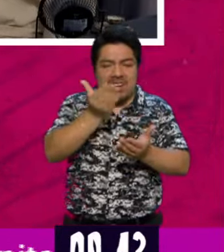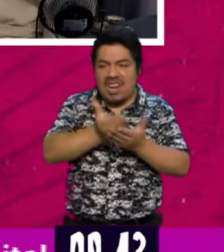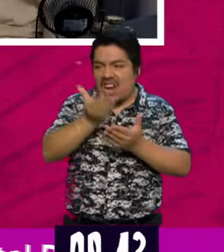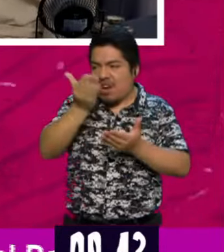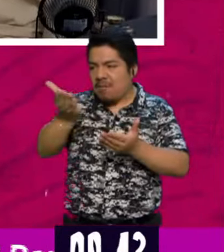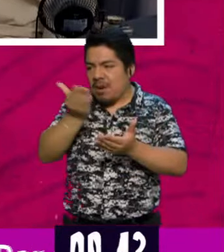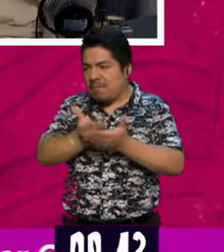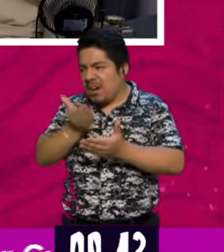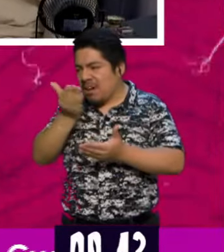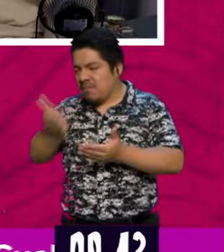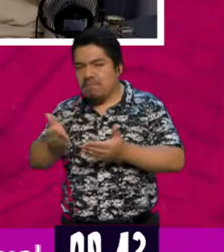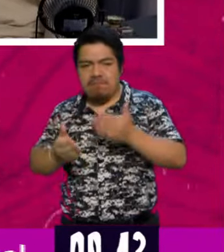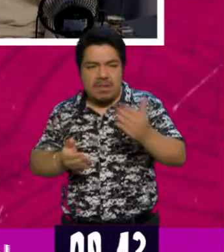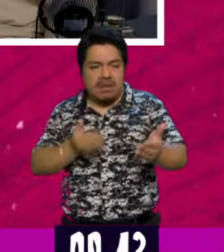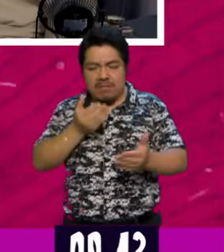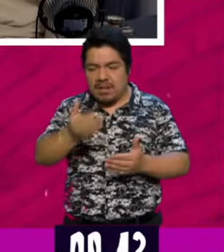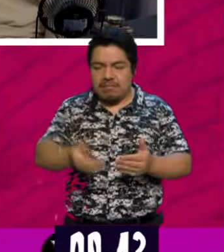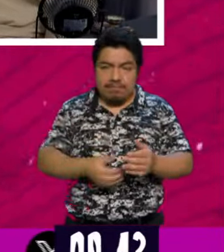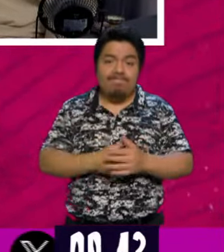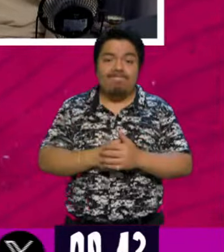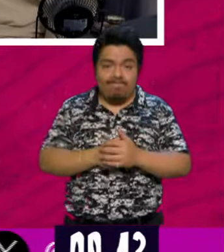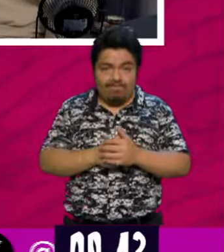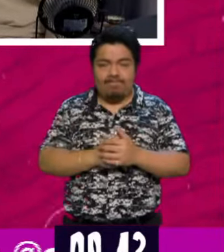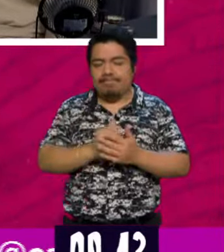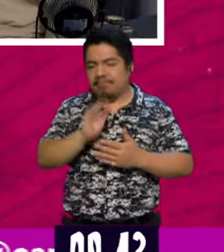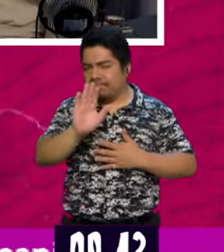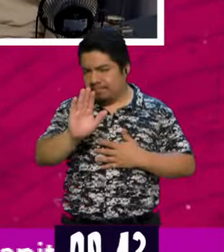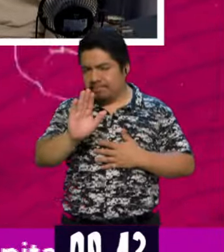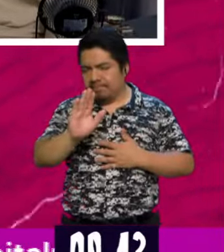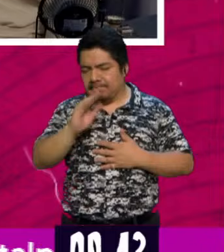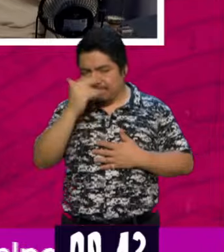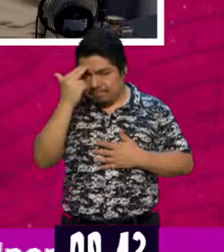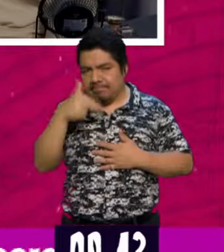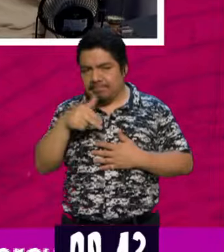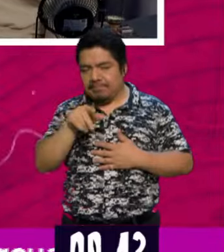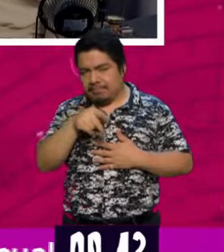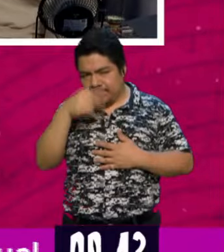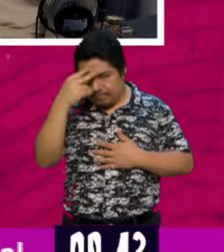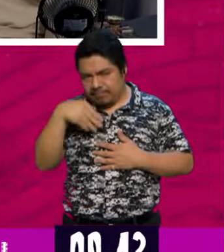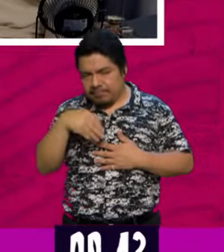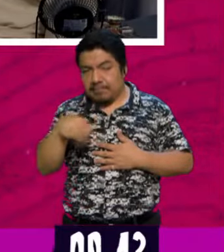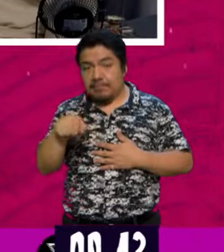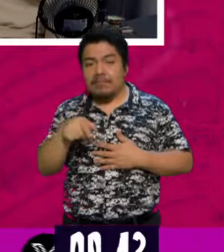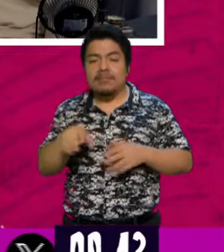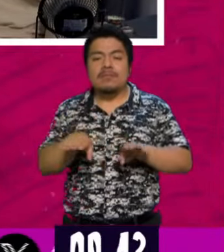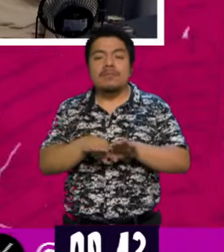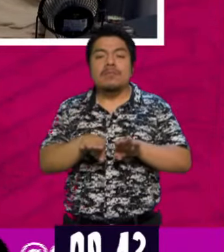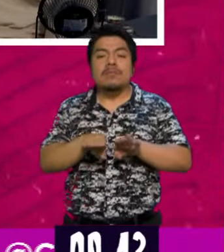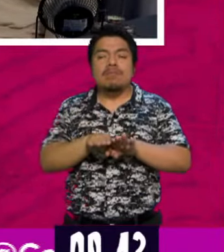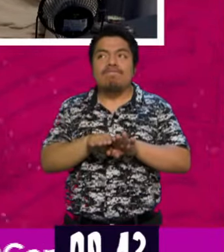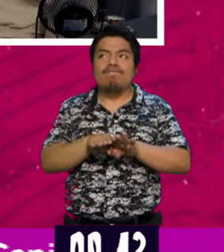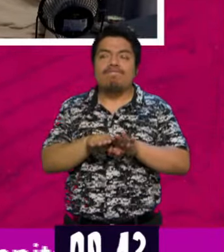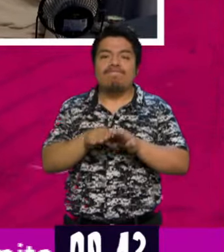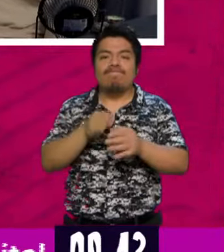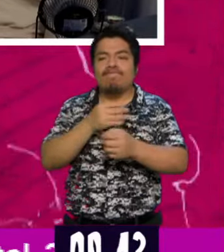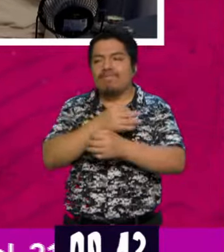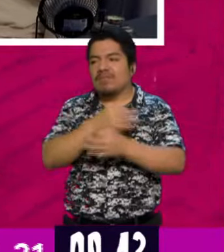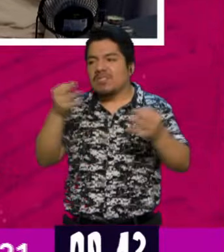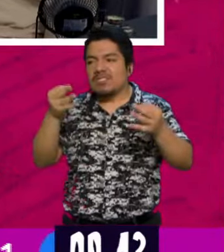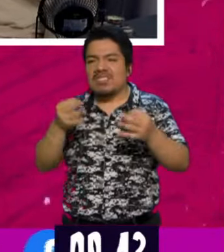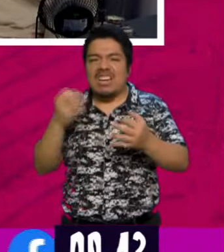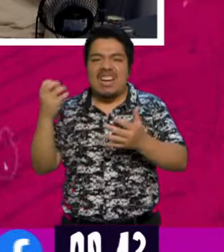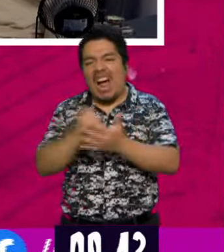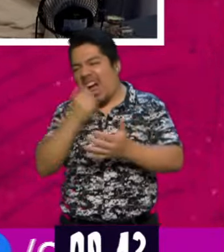Casa, y, casa. Bueno, pero sí, honestamente, esta actuación, este proclamarse